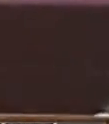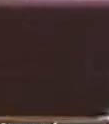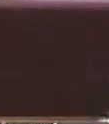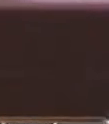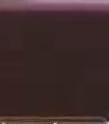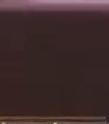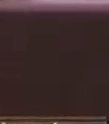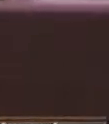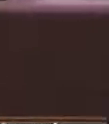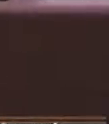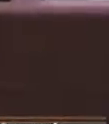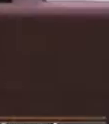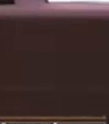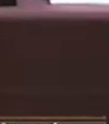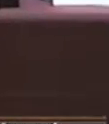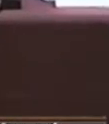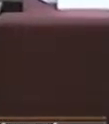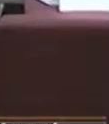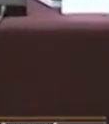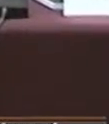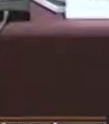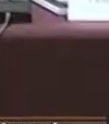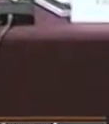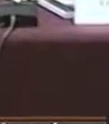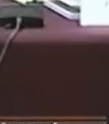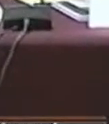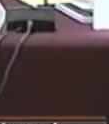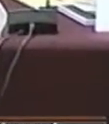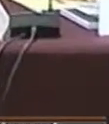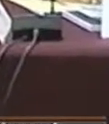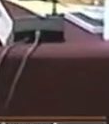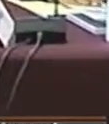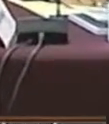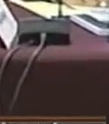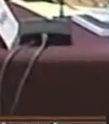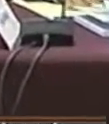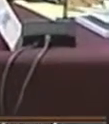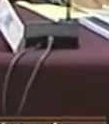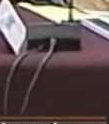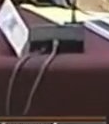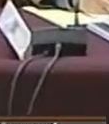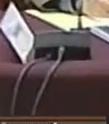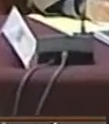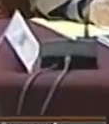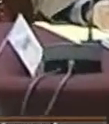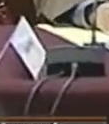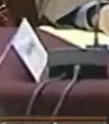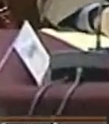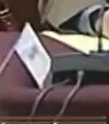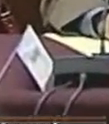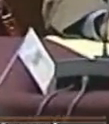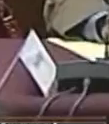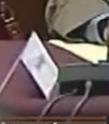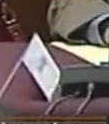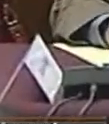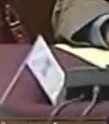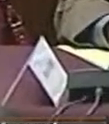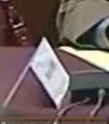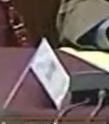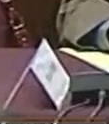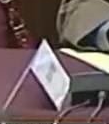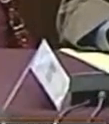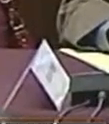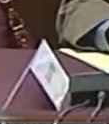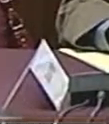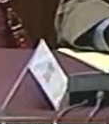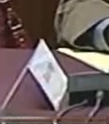algunos matices biográficos de Manuel, una leve aproximación a su libro y citar algunos versos de